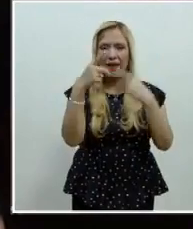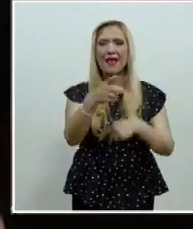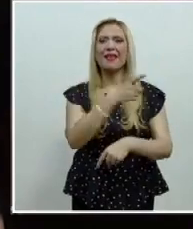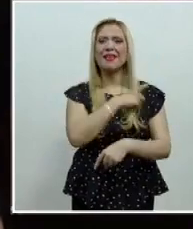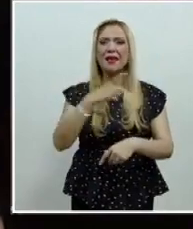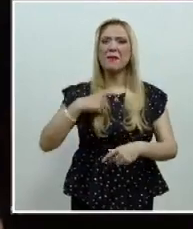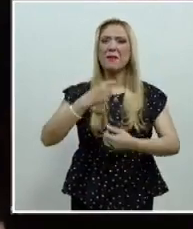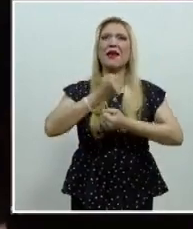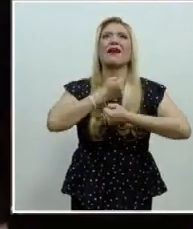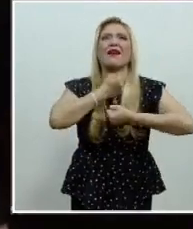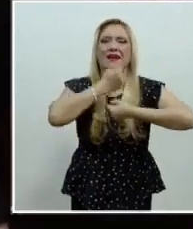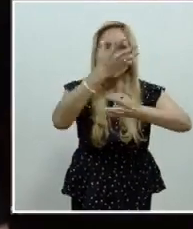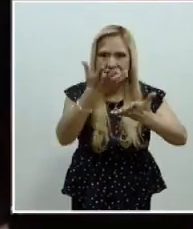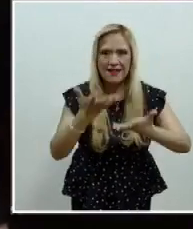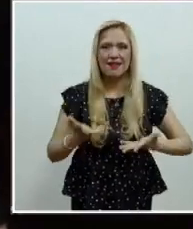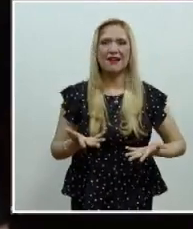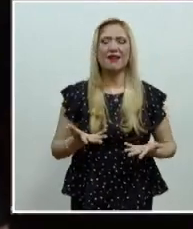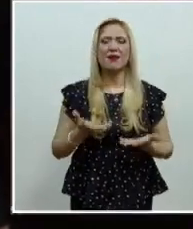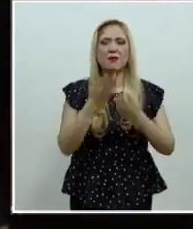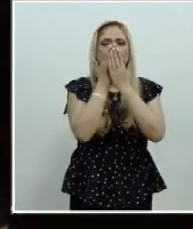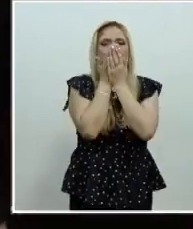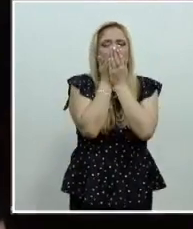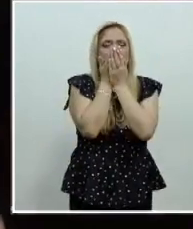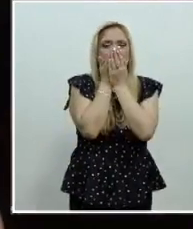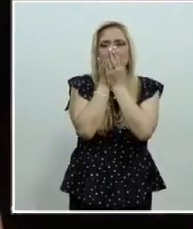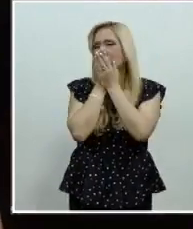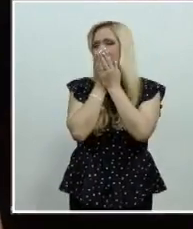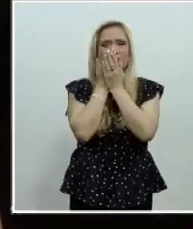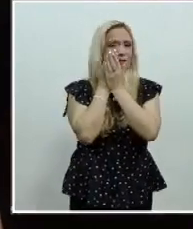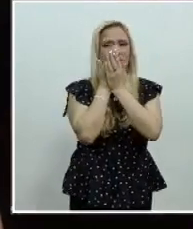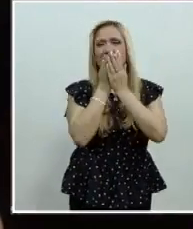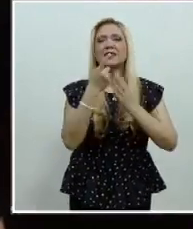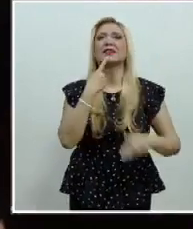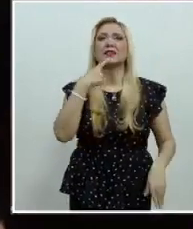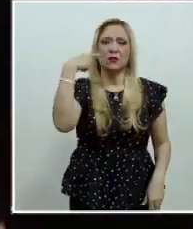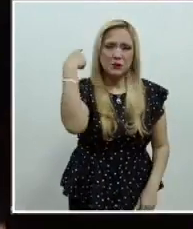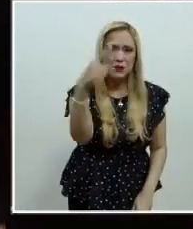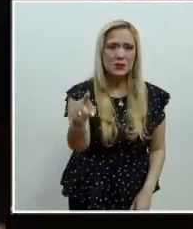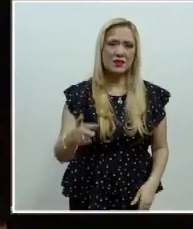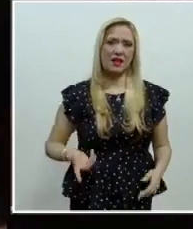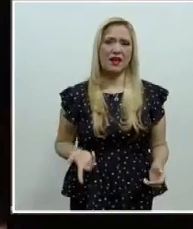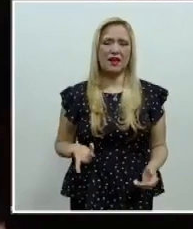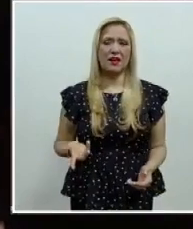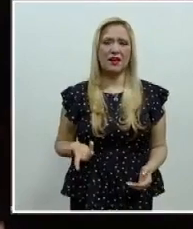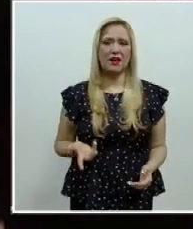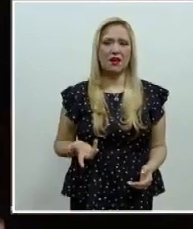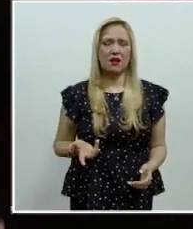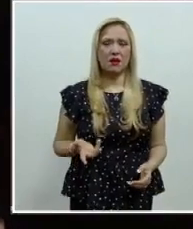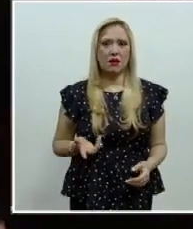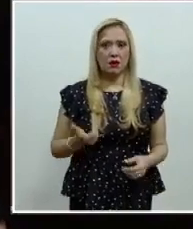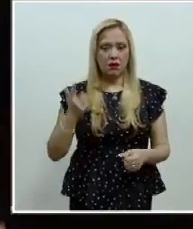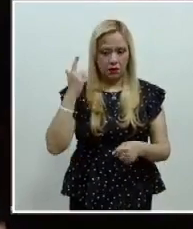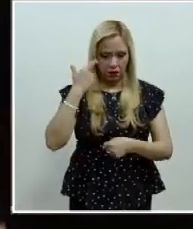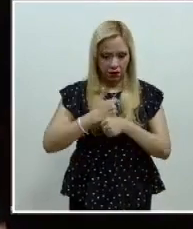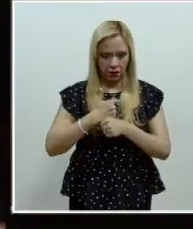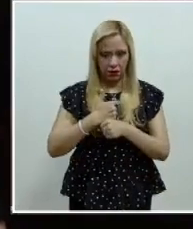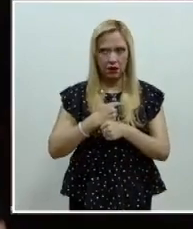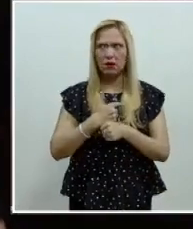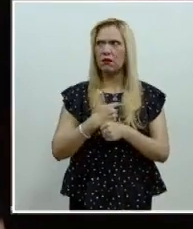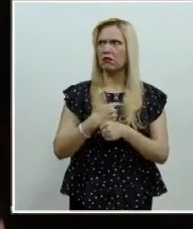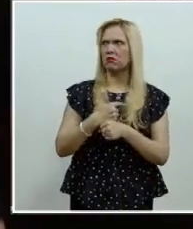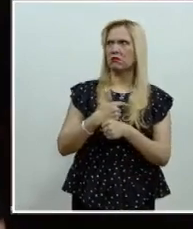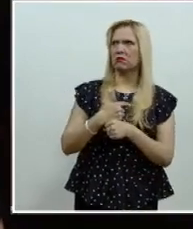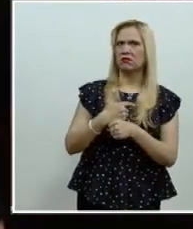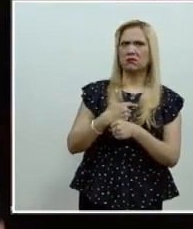¿sí? De que tienen que denunciar, ¿no? De que tienen que identificar cuando están siendo víctimas de